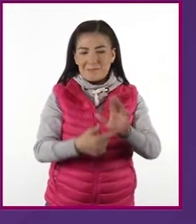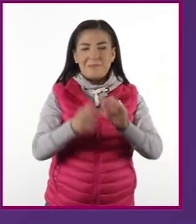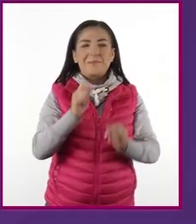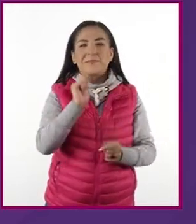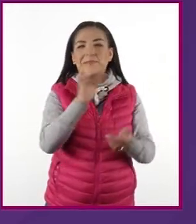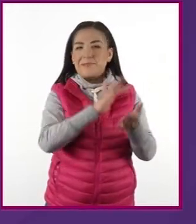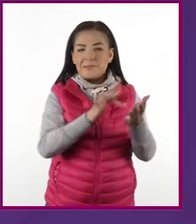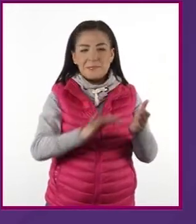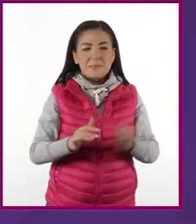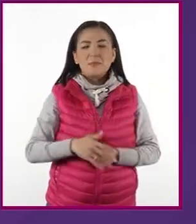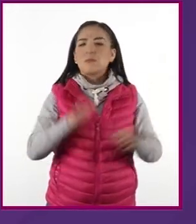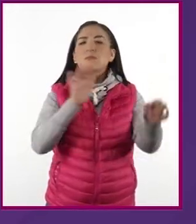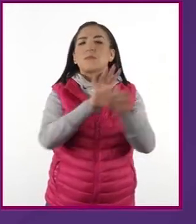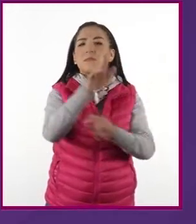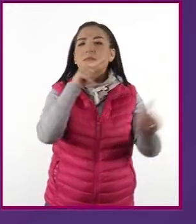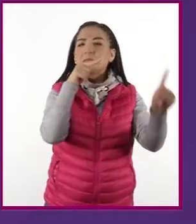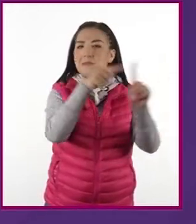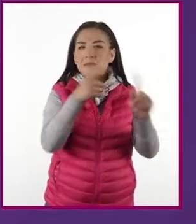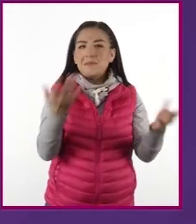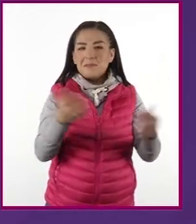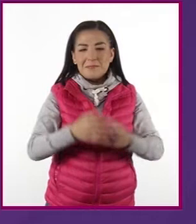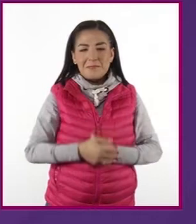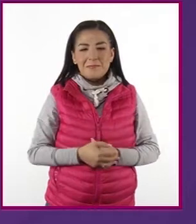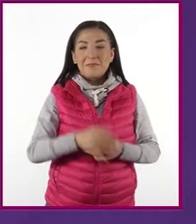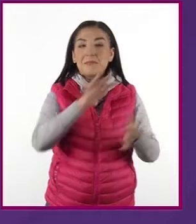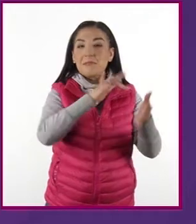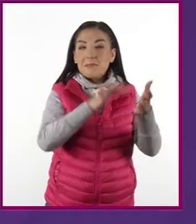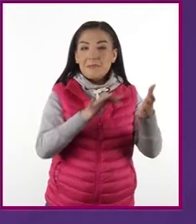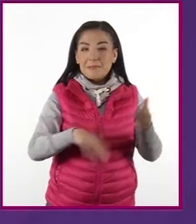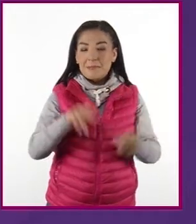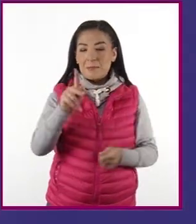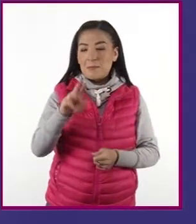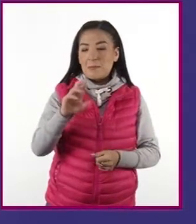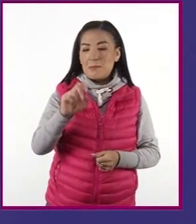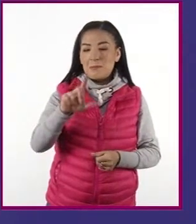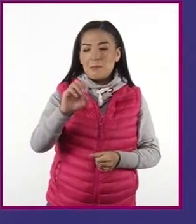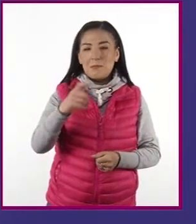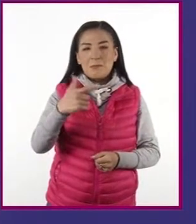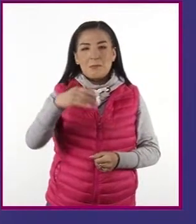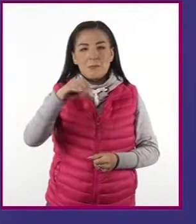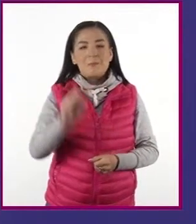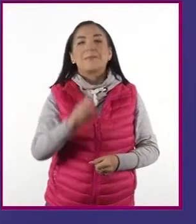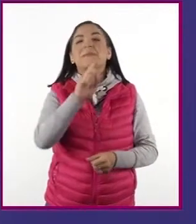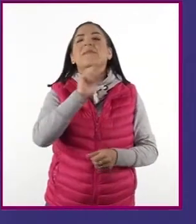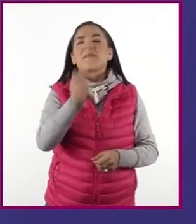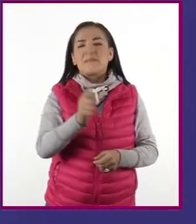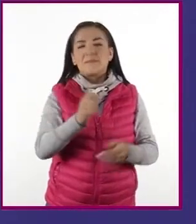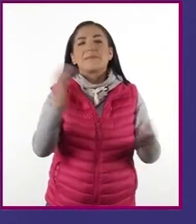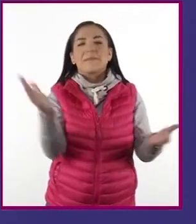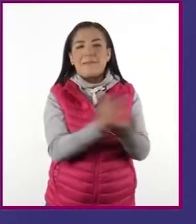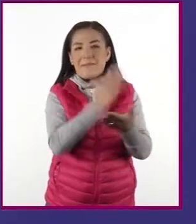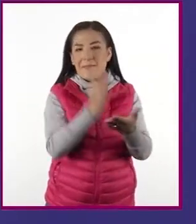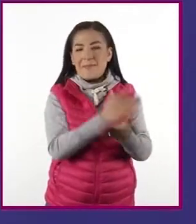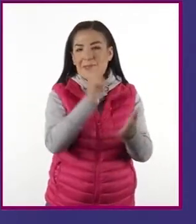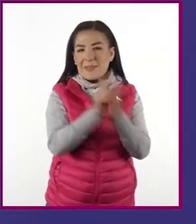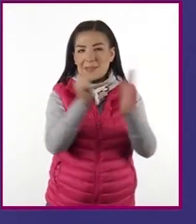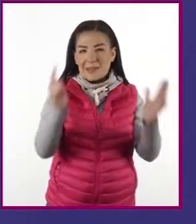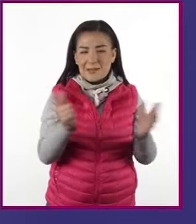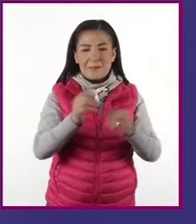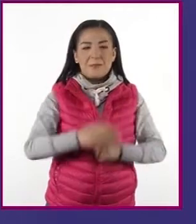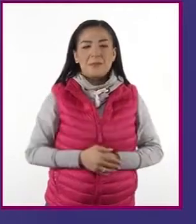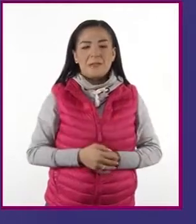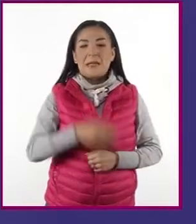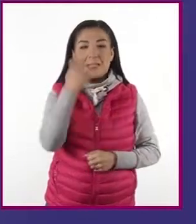en leer prólogos de antologías. Partiendo del propósito de esta sesión, que